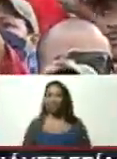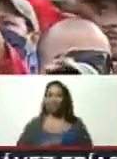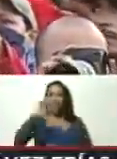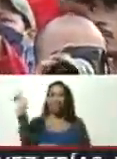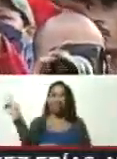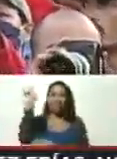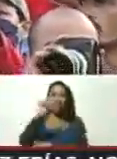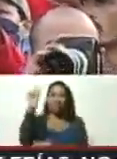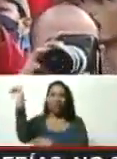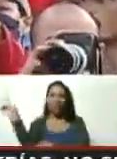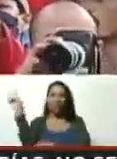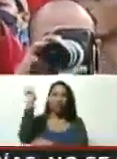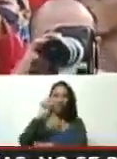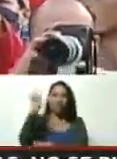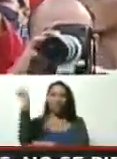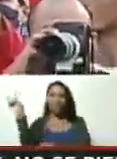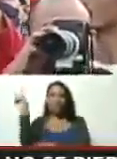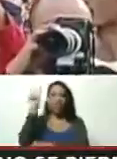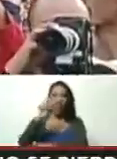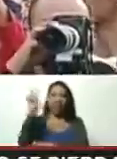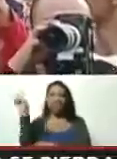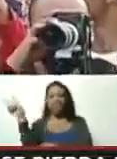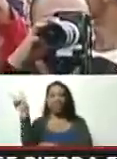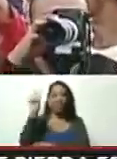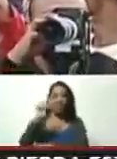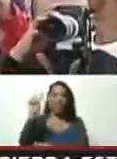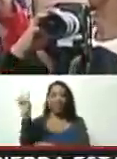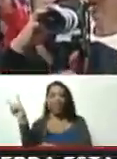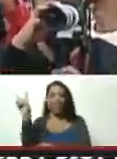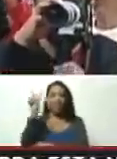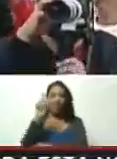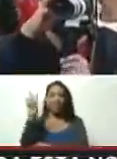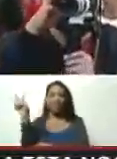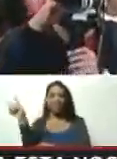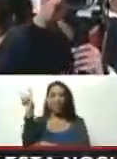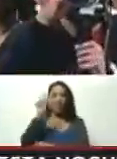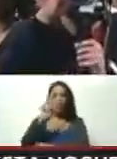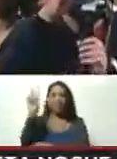Venezuela, Venezuela, Venezuela, Venezuela,